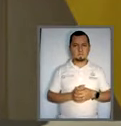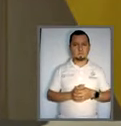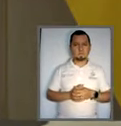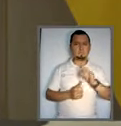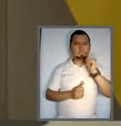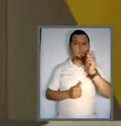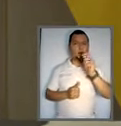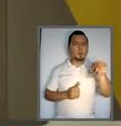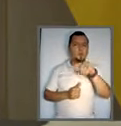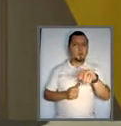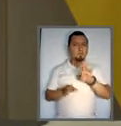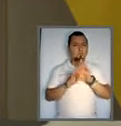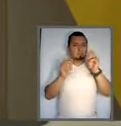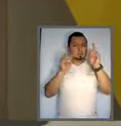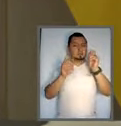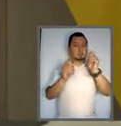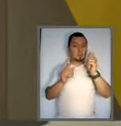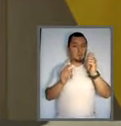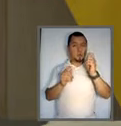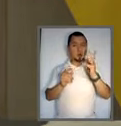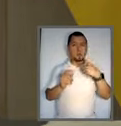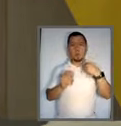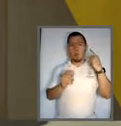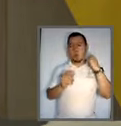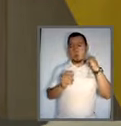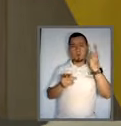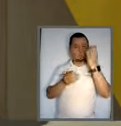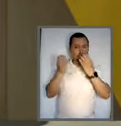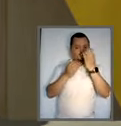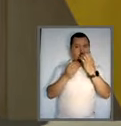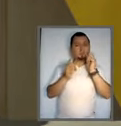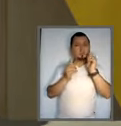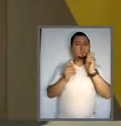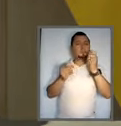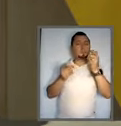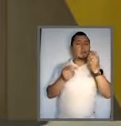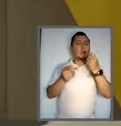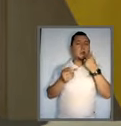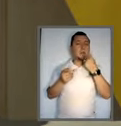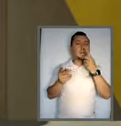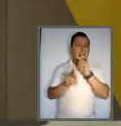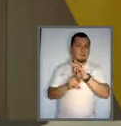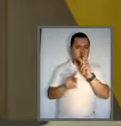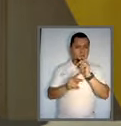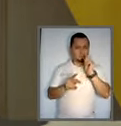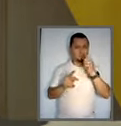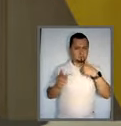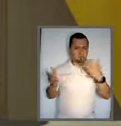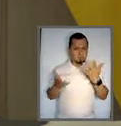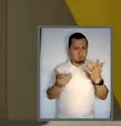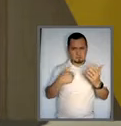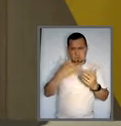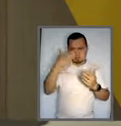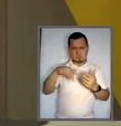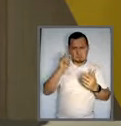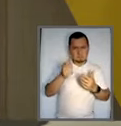tengan ustedes, pero lo que yo he escuchado son muchas muestras y manifestaciones, y me incluyo entre